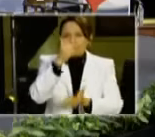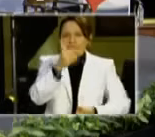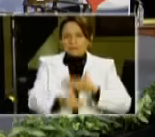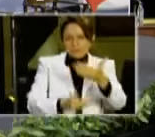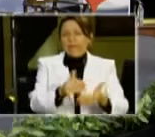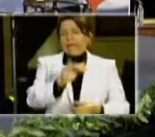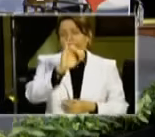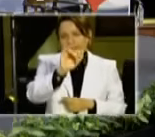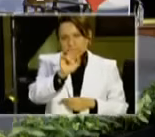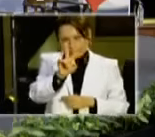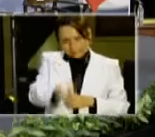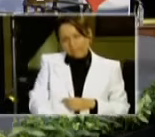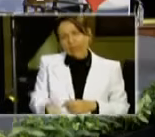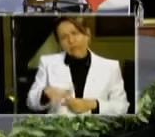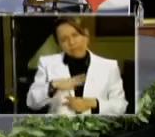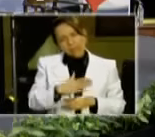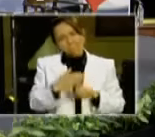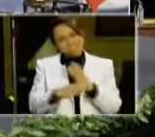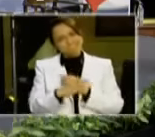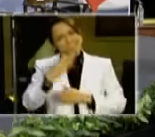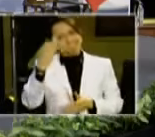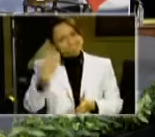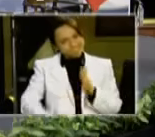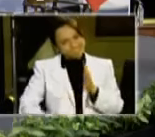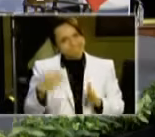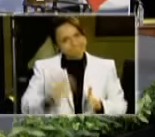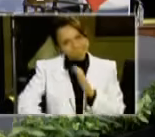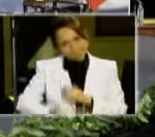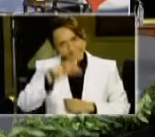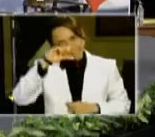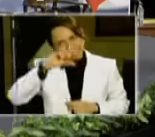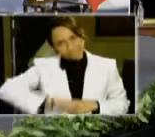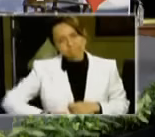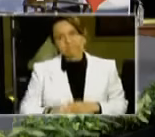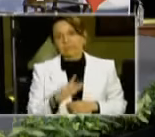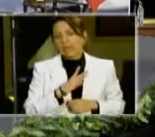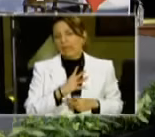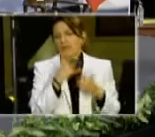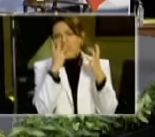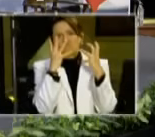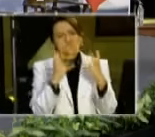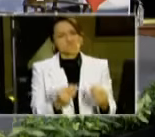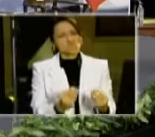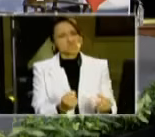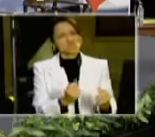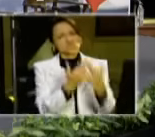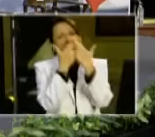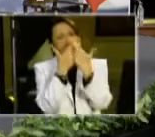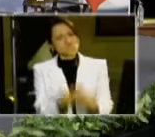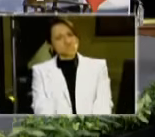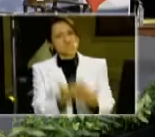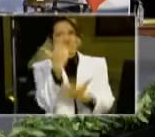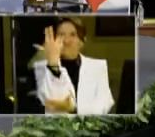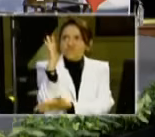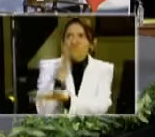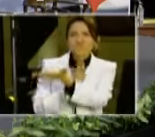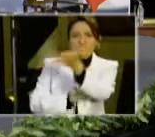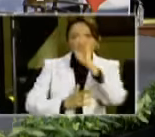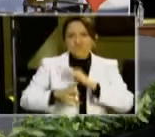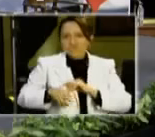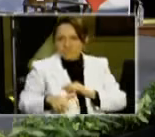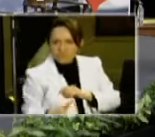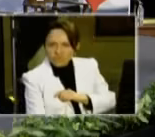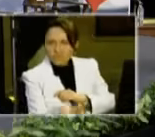debilidades que vamos a examinar más adelante. Nuestras riquezas naturales son una de esas fortalezas. Somos un continente